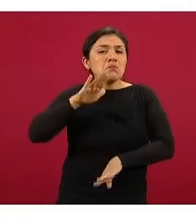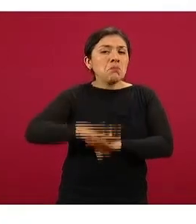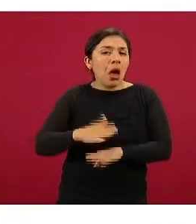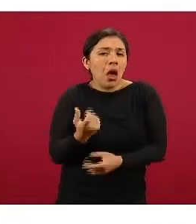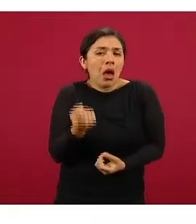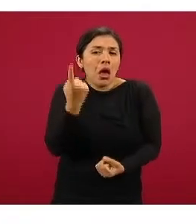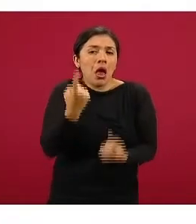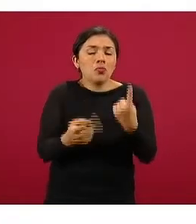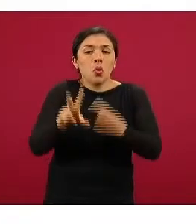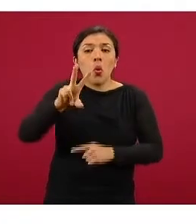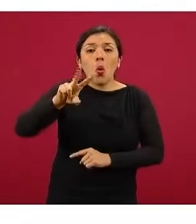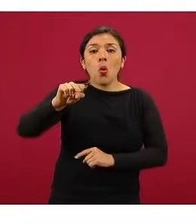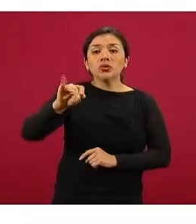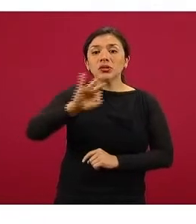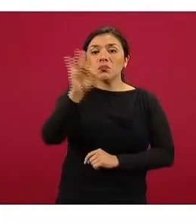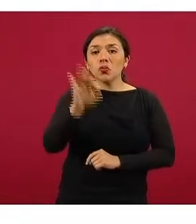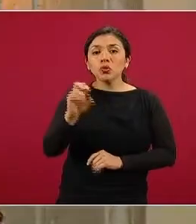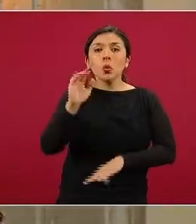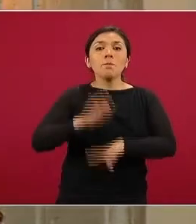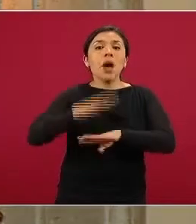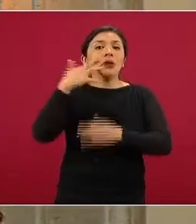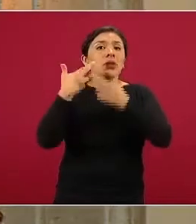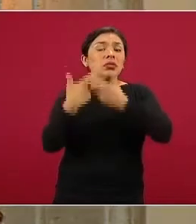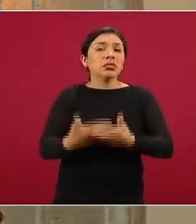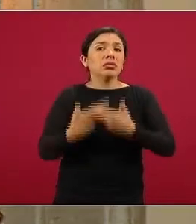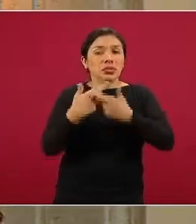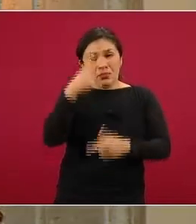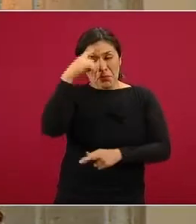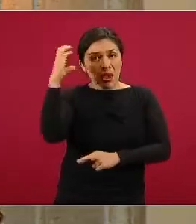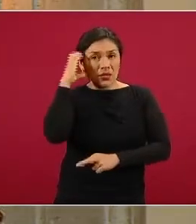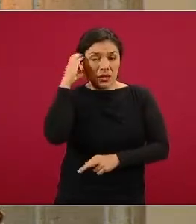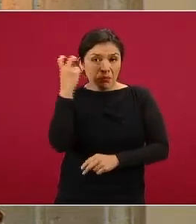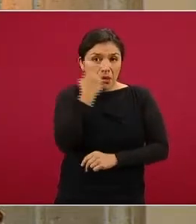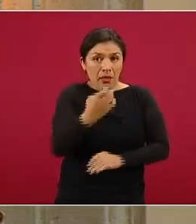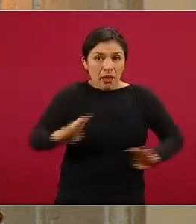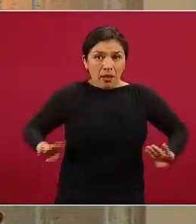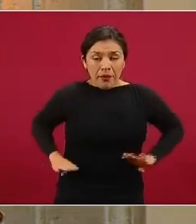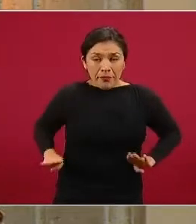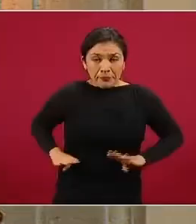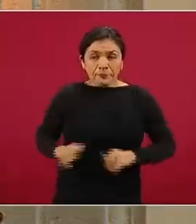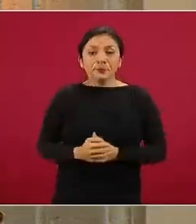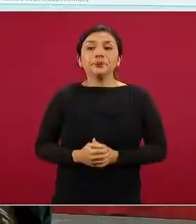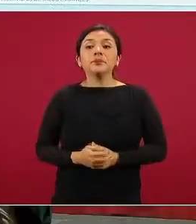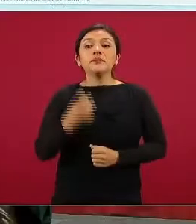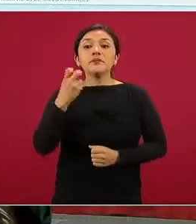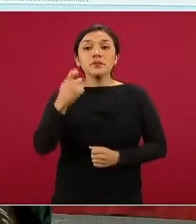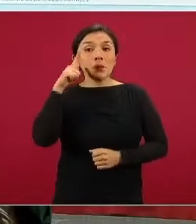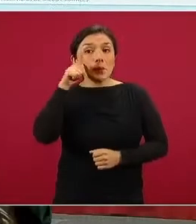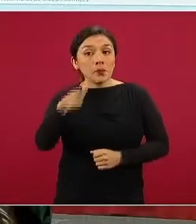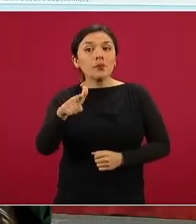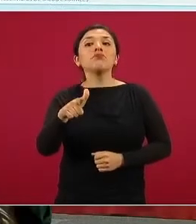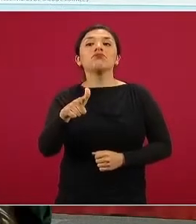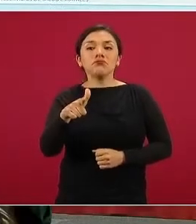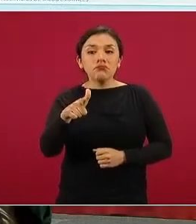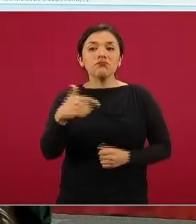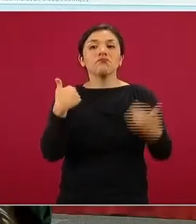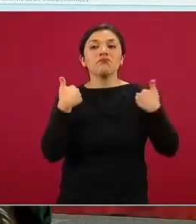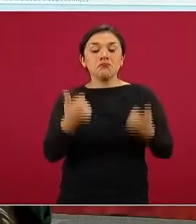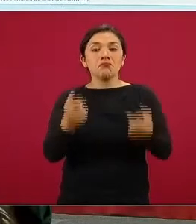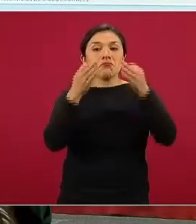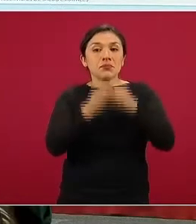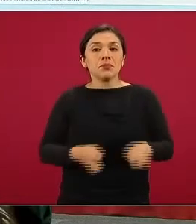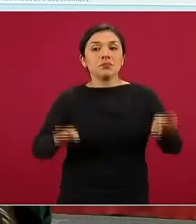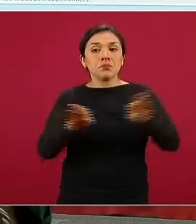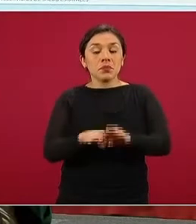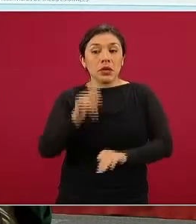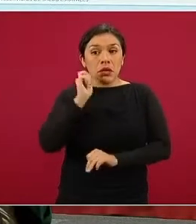inclusive 80% o más de desocupación en este tipo de camas, lo cual también es un indicador importante